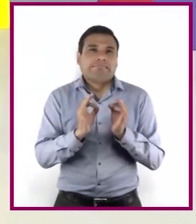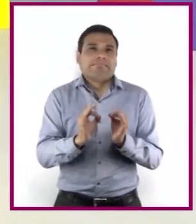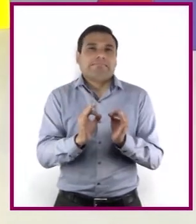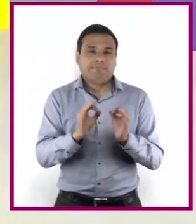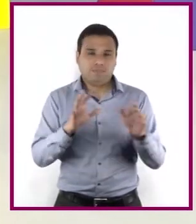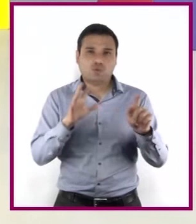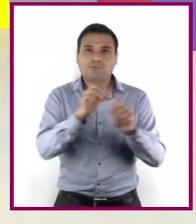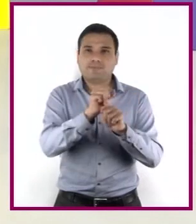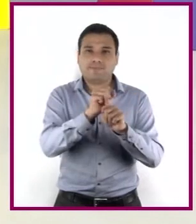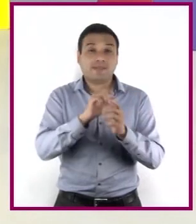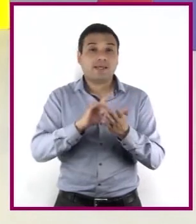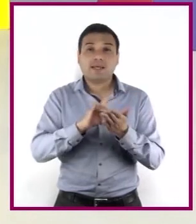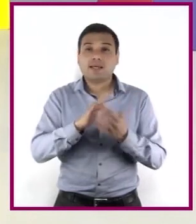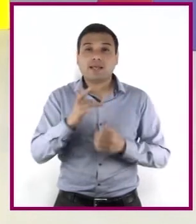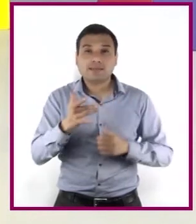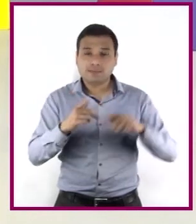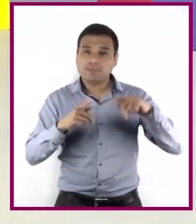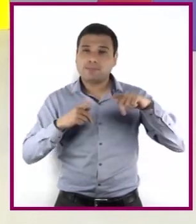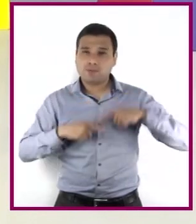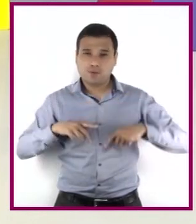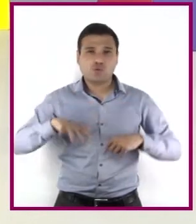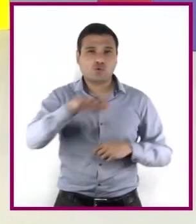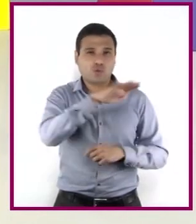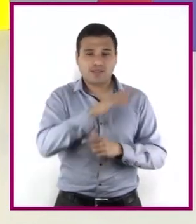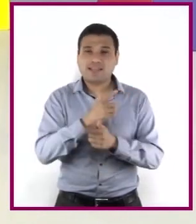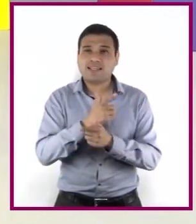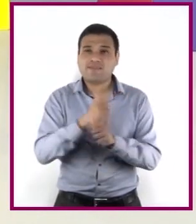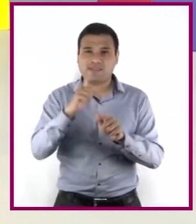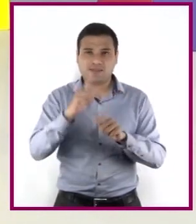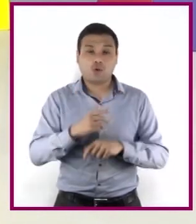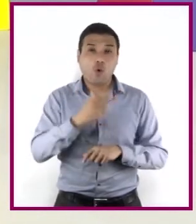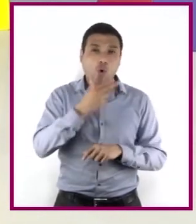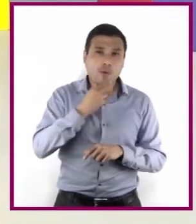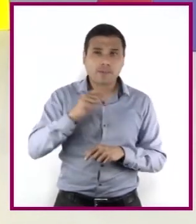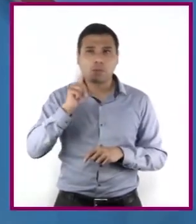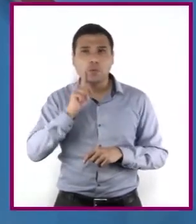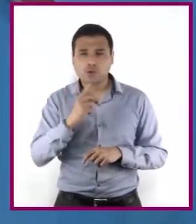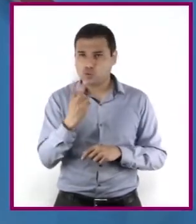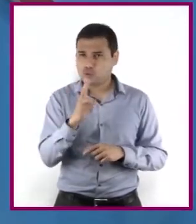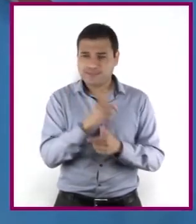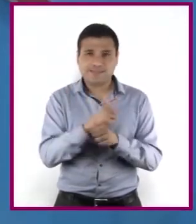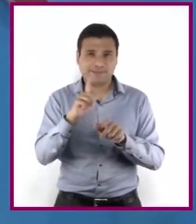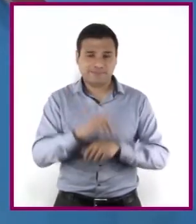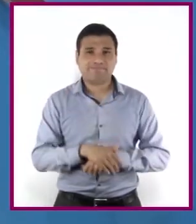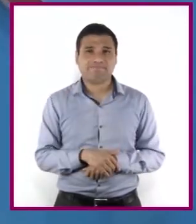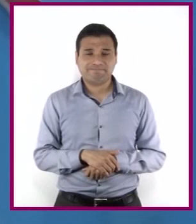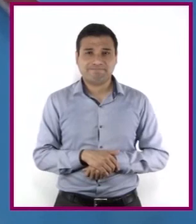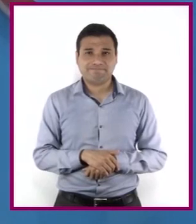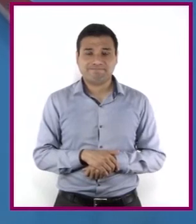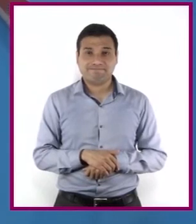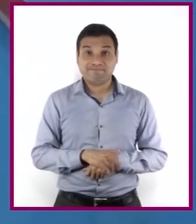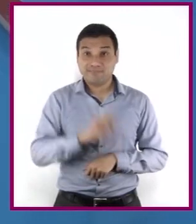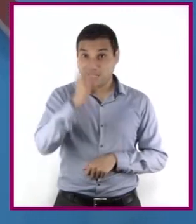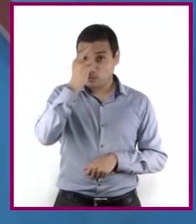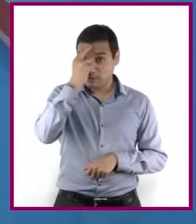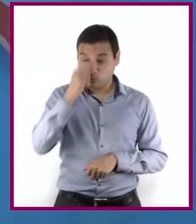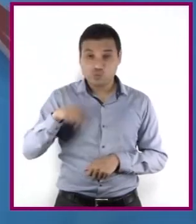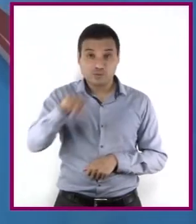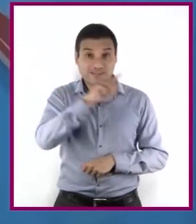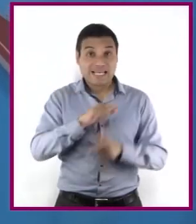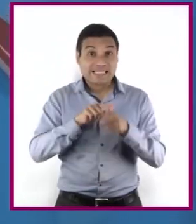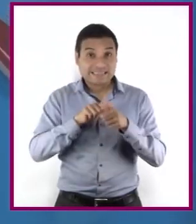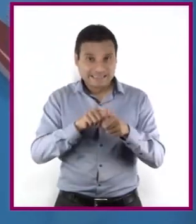partir de la libertad de todas las personas en el género humano. Recuerden seguir explorando